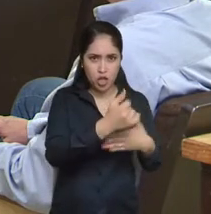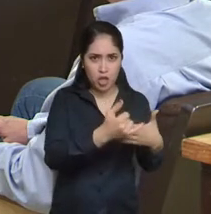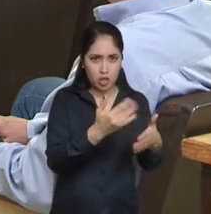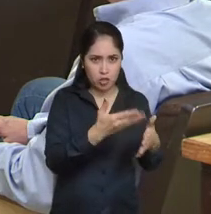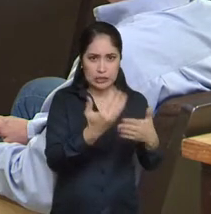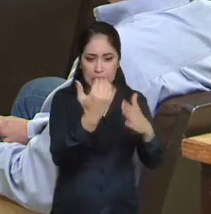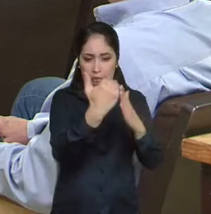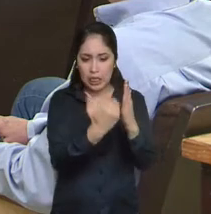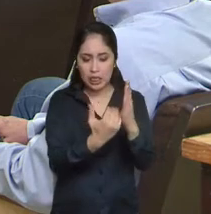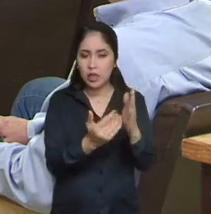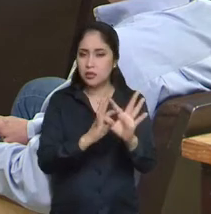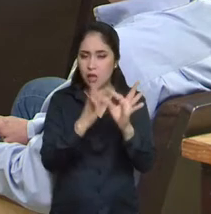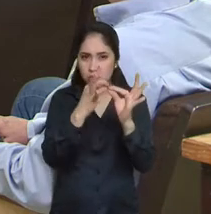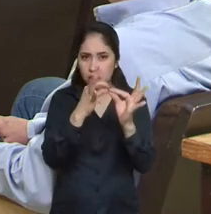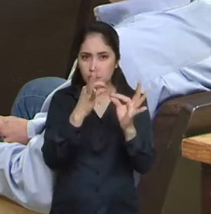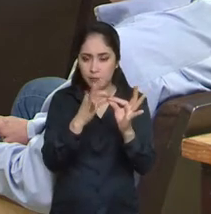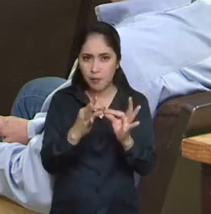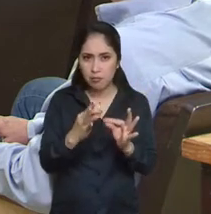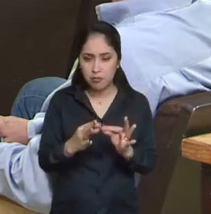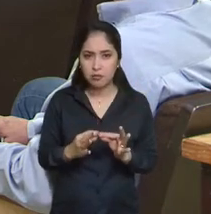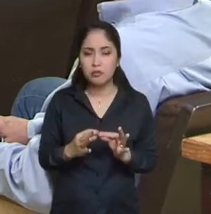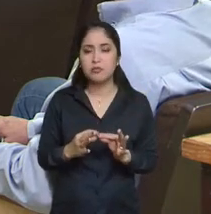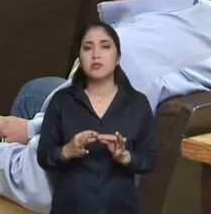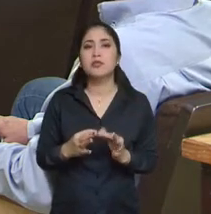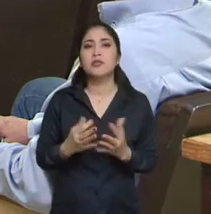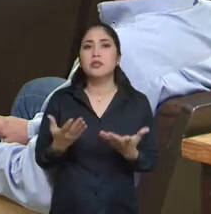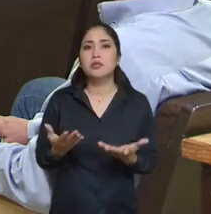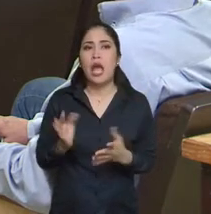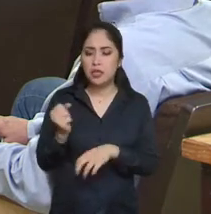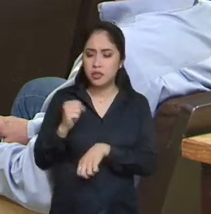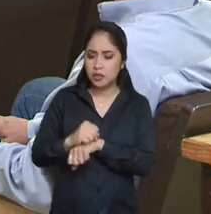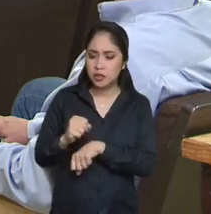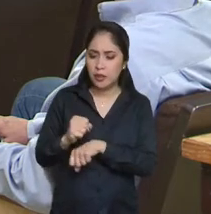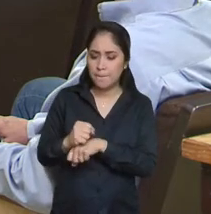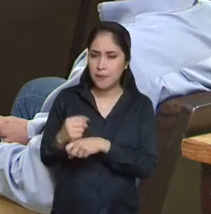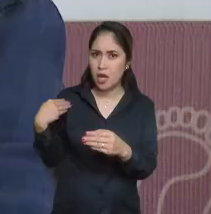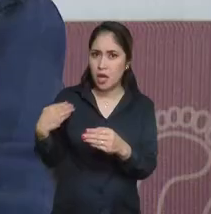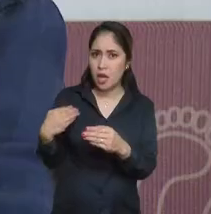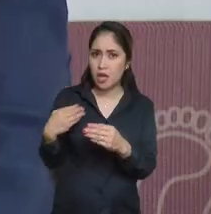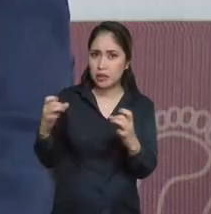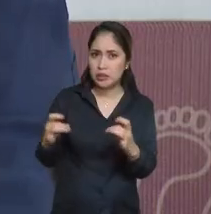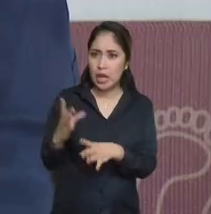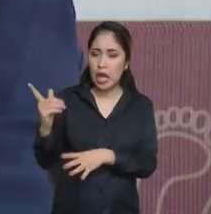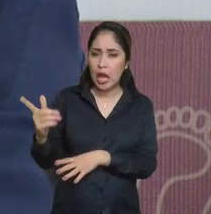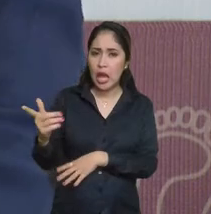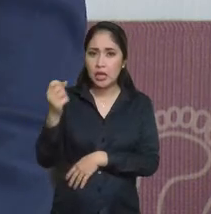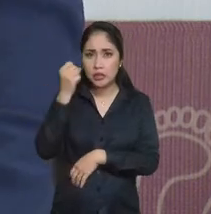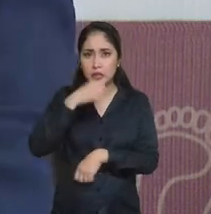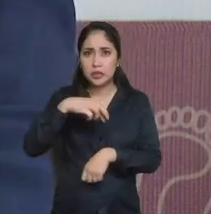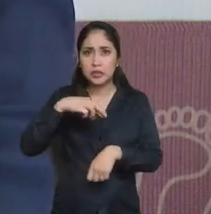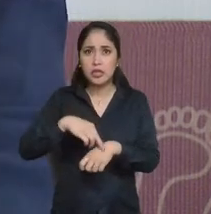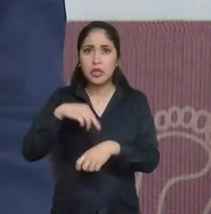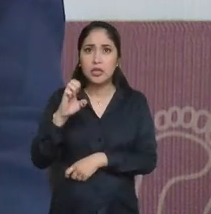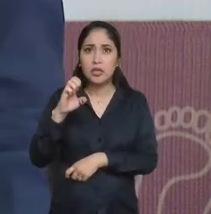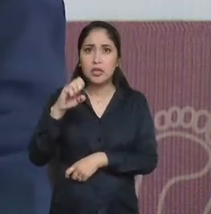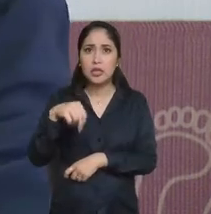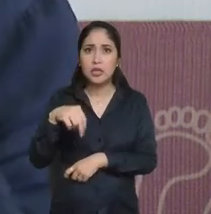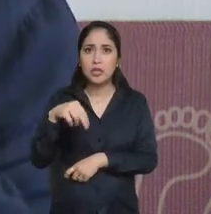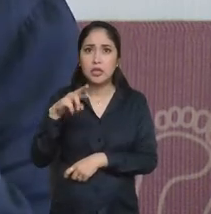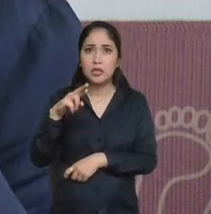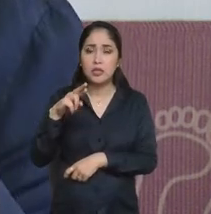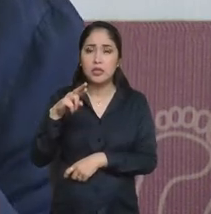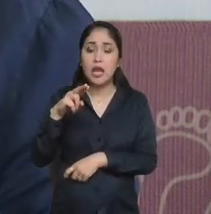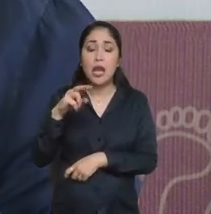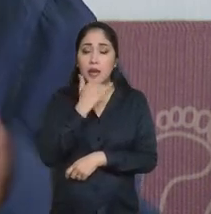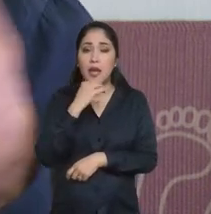teníamos originalmente planteada la posible visita del secretario Encinas, no será posible por tema de agenda,